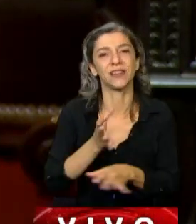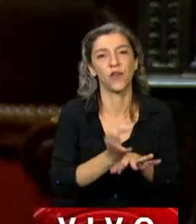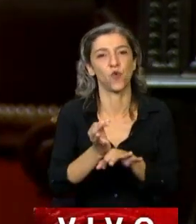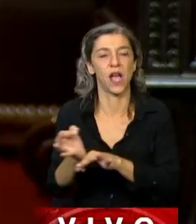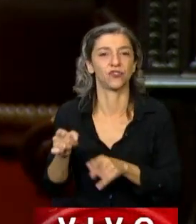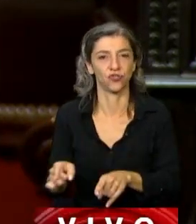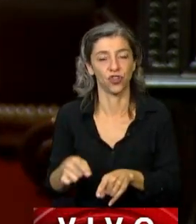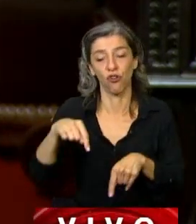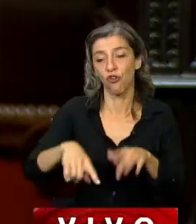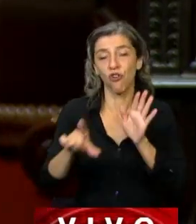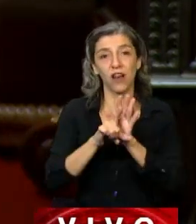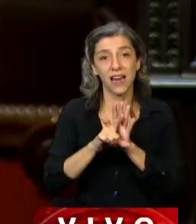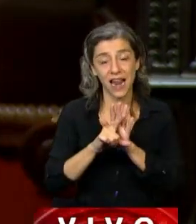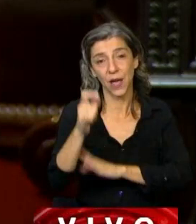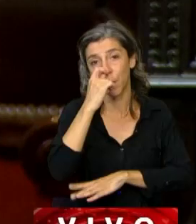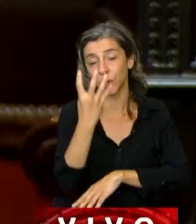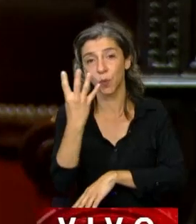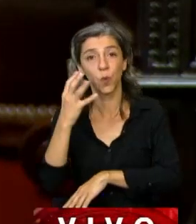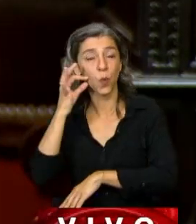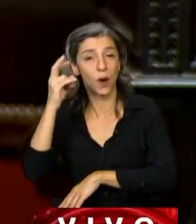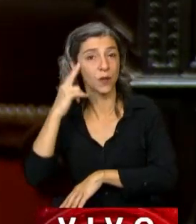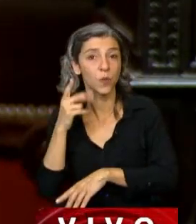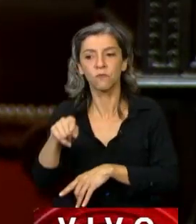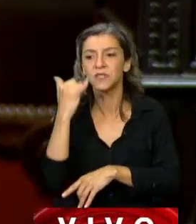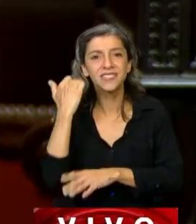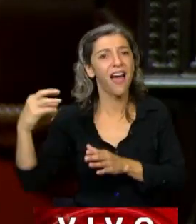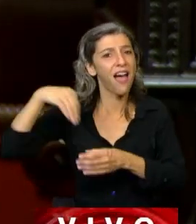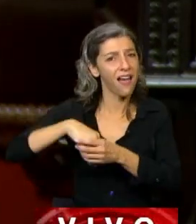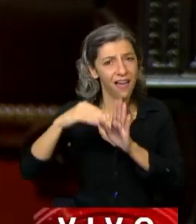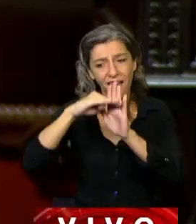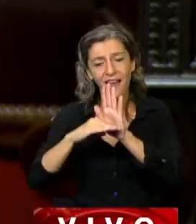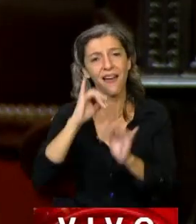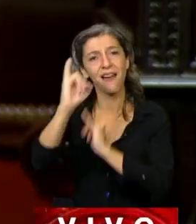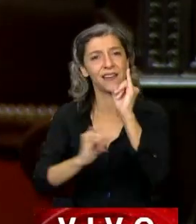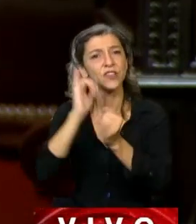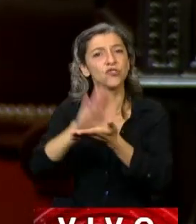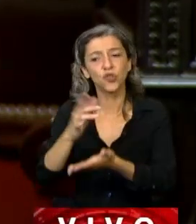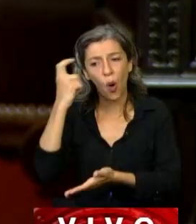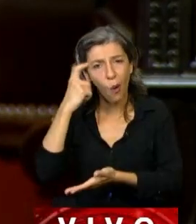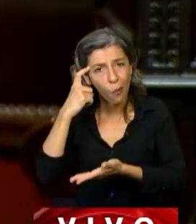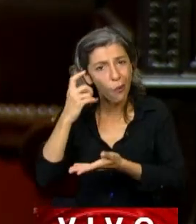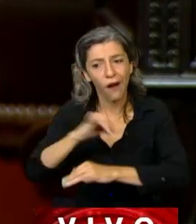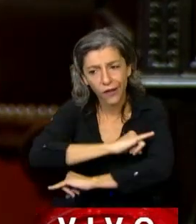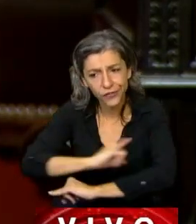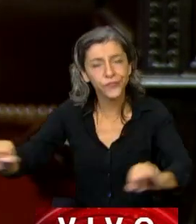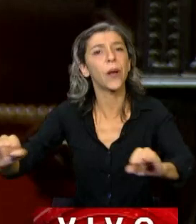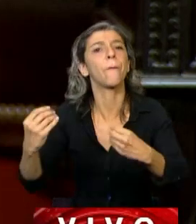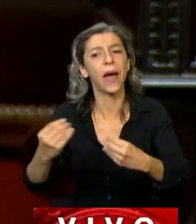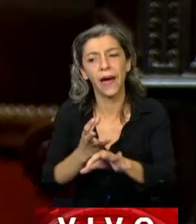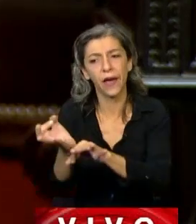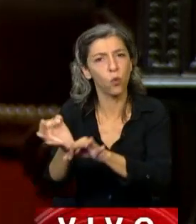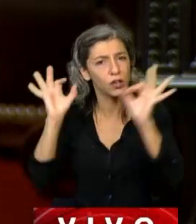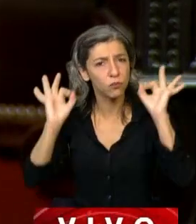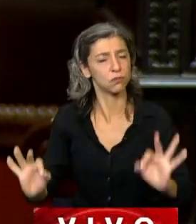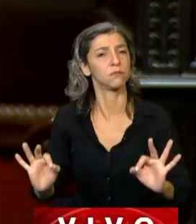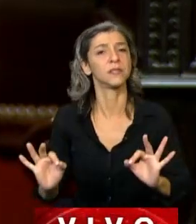hoy la 24449 ya incluye la educación y la concientización. Y este artículo que se modifica